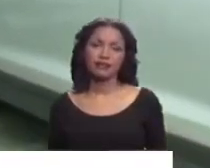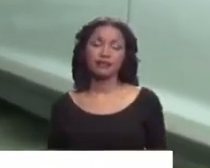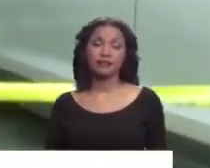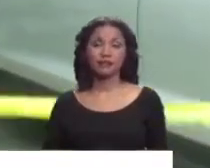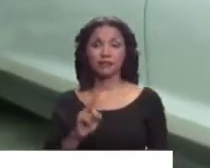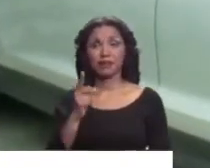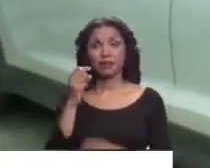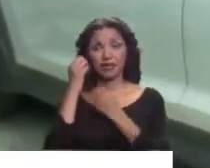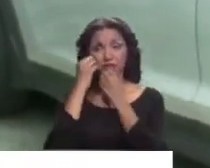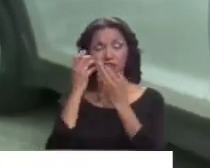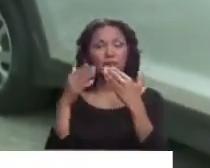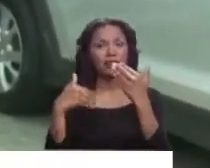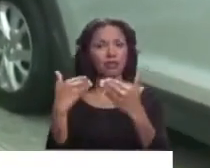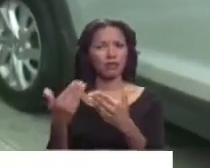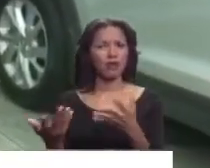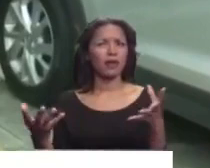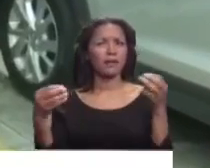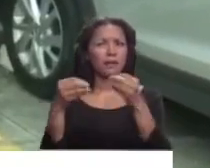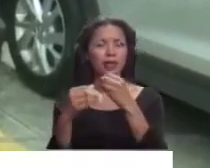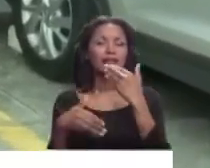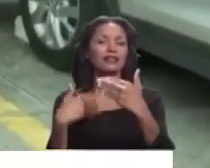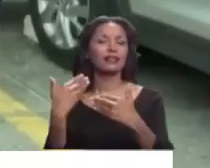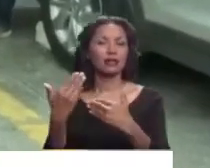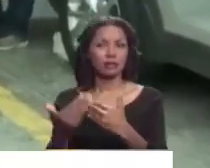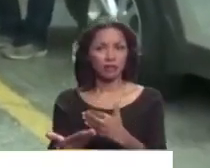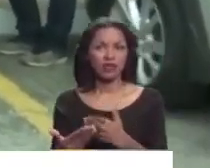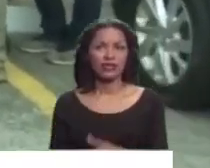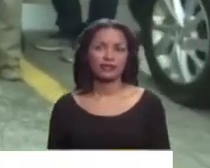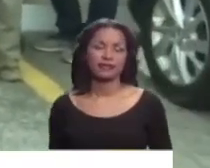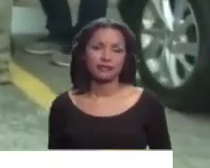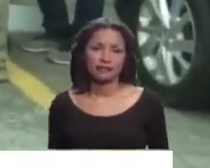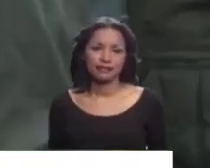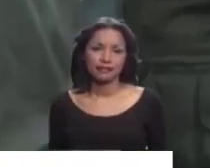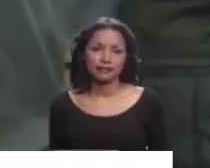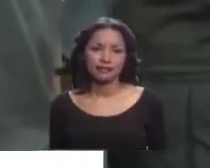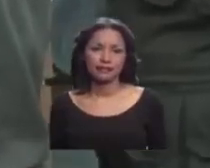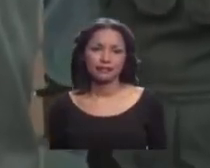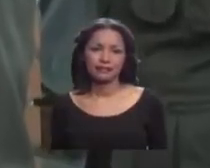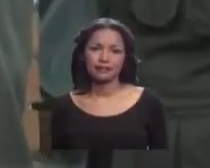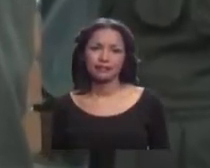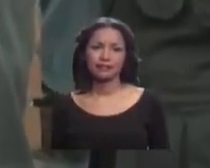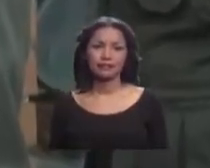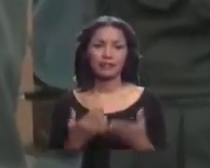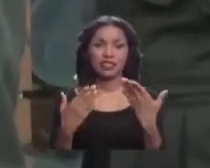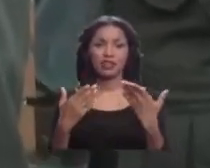primer reporte que le tengo. Nosotros vamos a regresar con ustedes allá a los estudios más adelante, más detalle de los operativos y